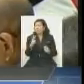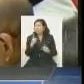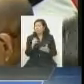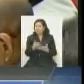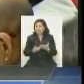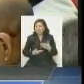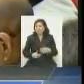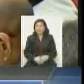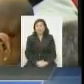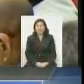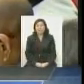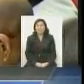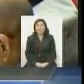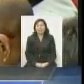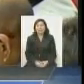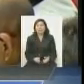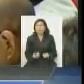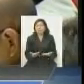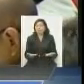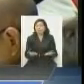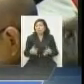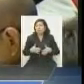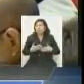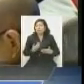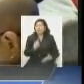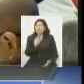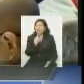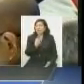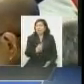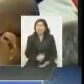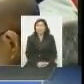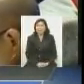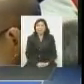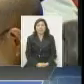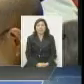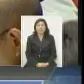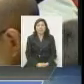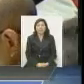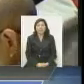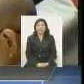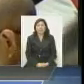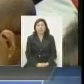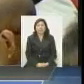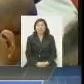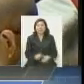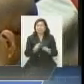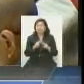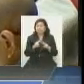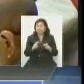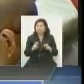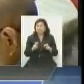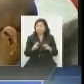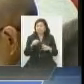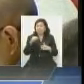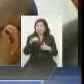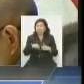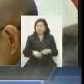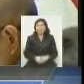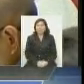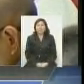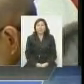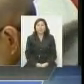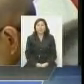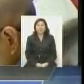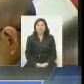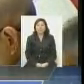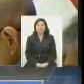para reactivar. Hay tantos elementos que podríamos mencionar, presidente. Por eso se debe investigar a profundidad. Por